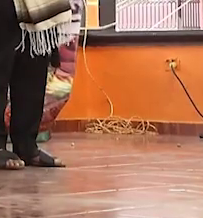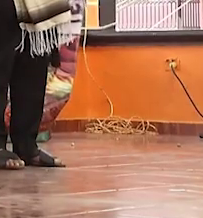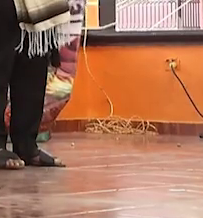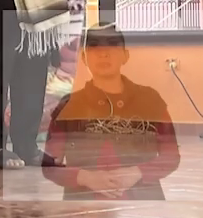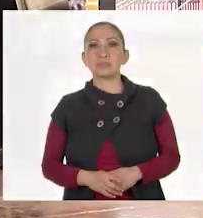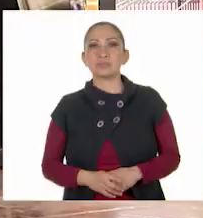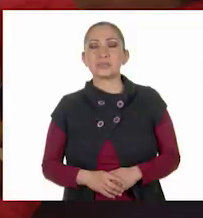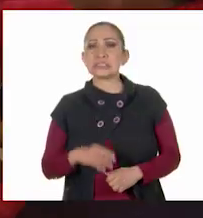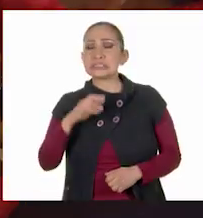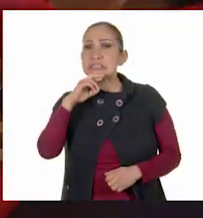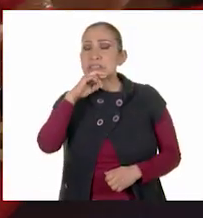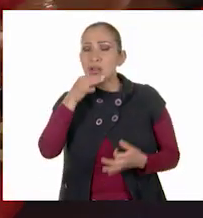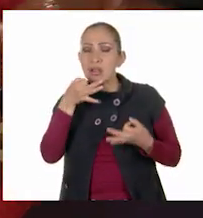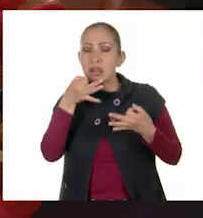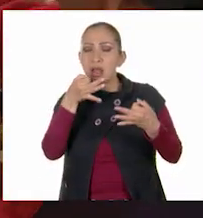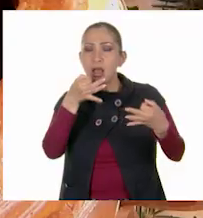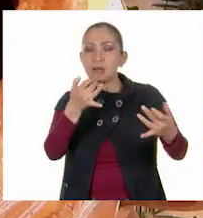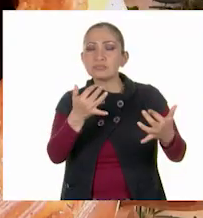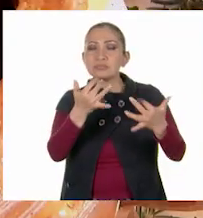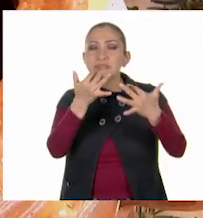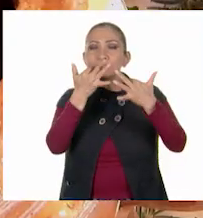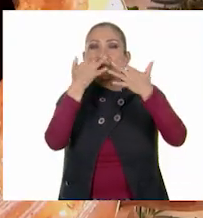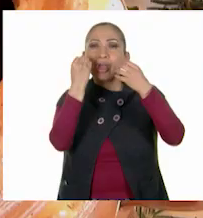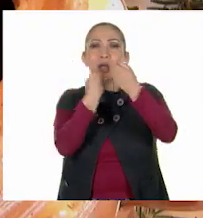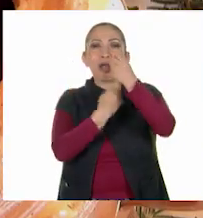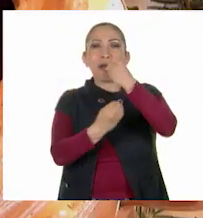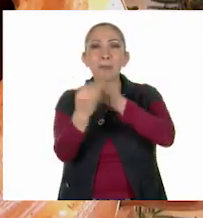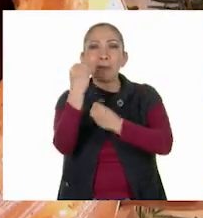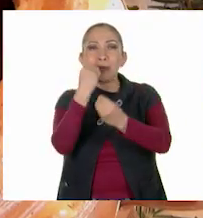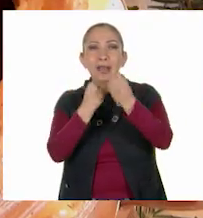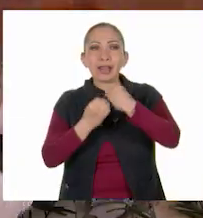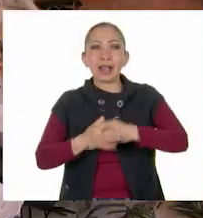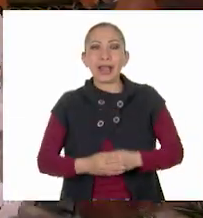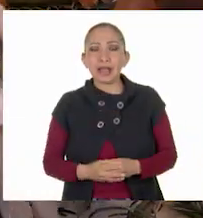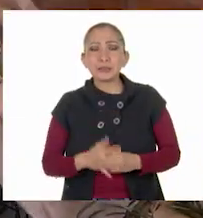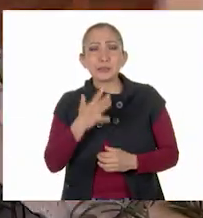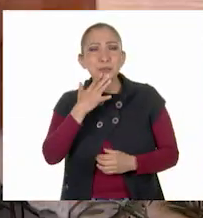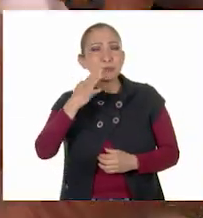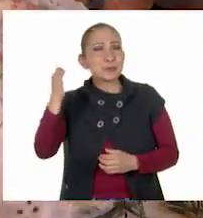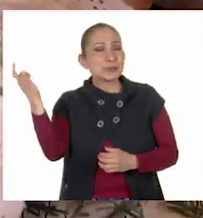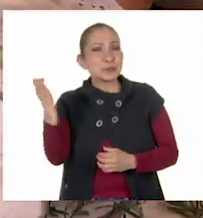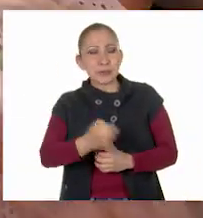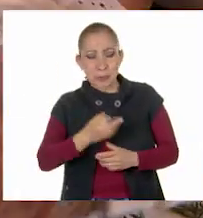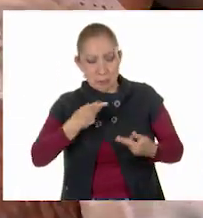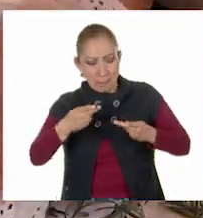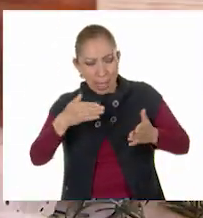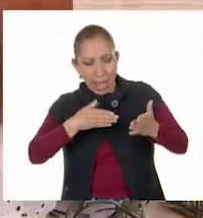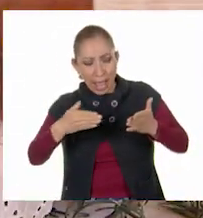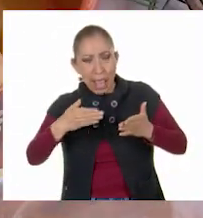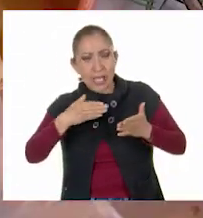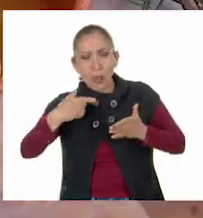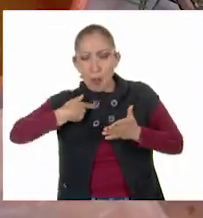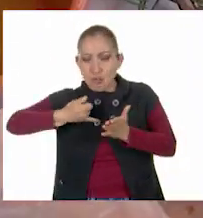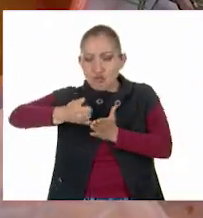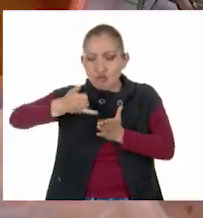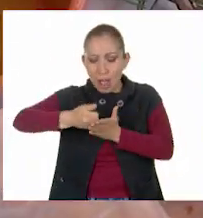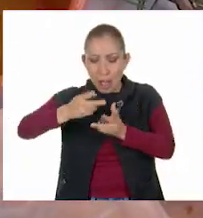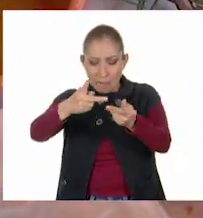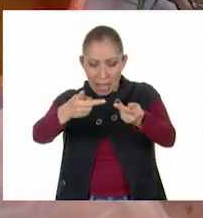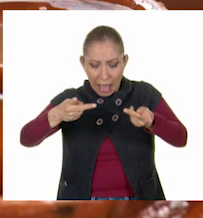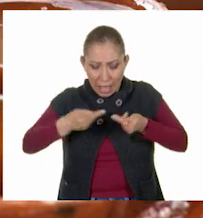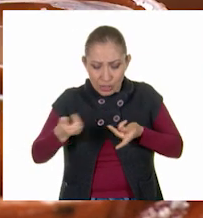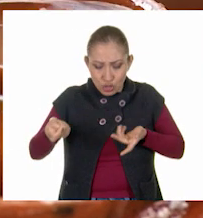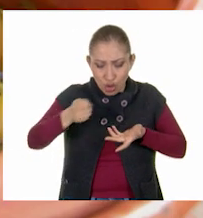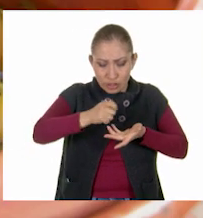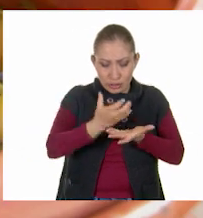Nos seduce de inmediato el aroma de la sección gastronómica. Exquisitas recetas sabor a milpa, servidas en platos